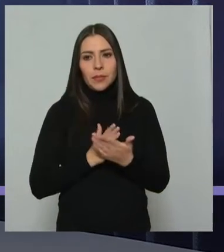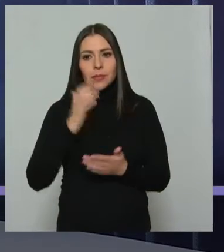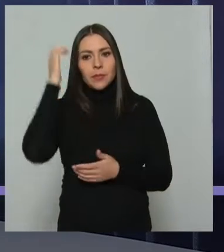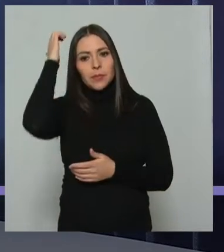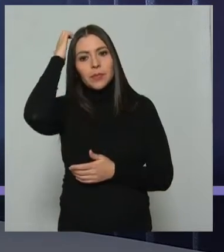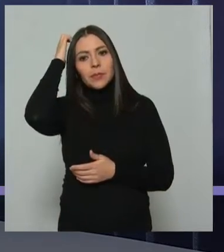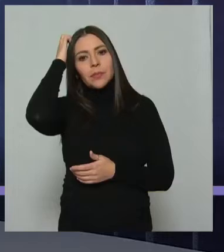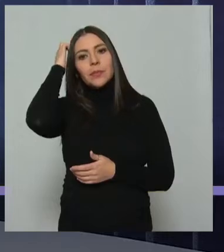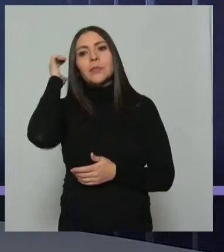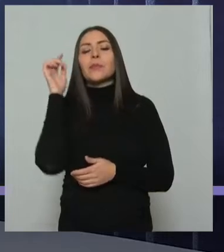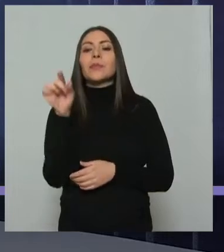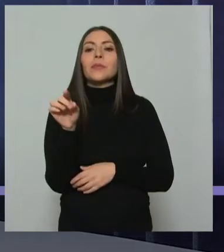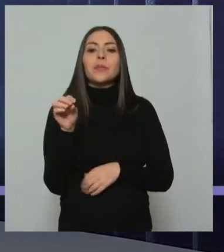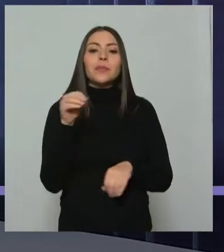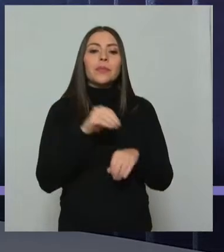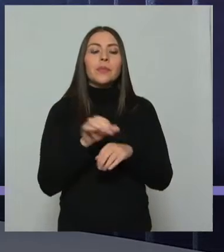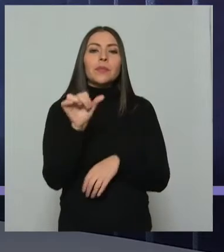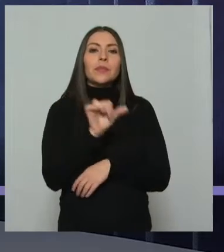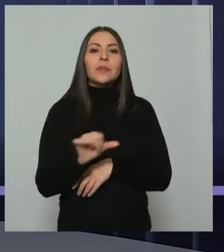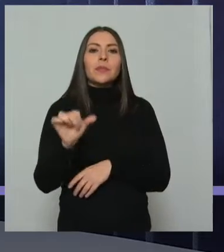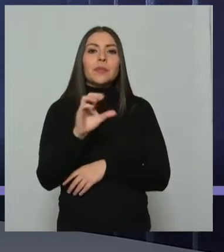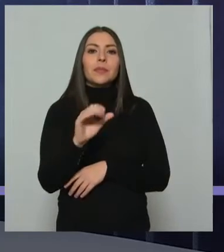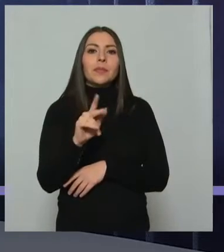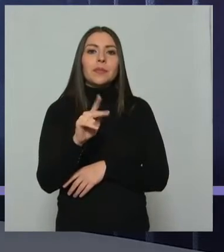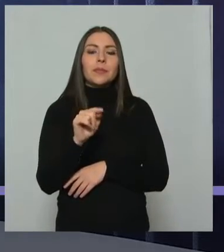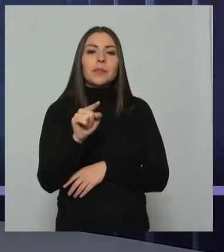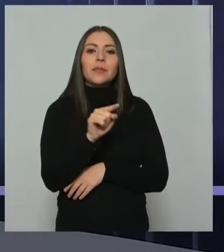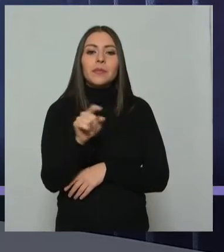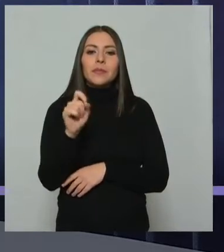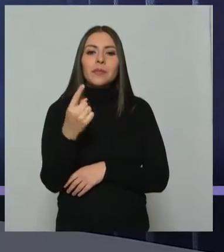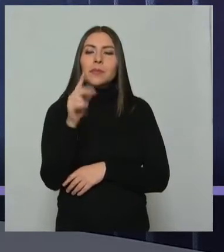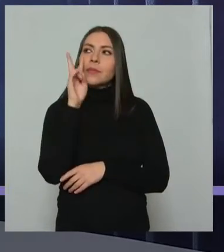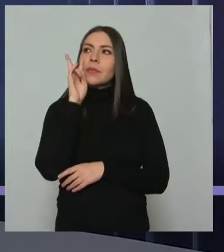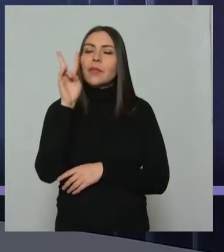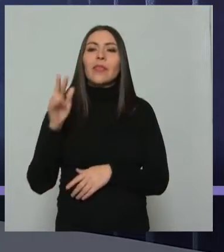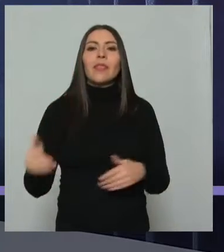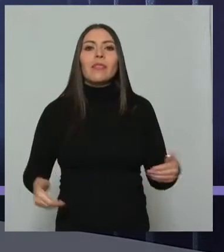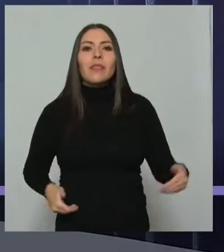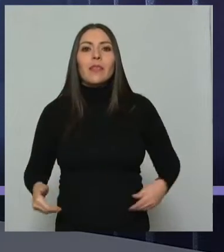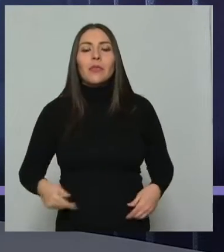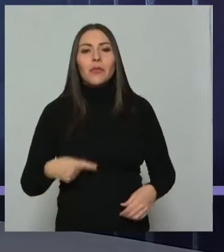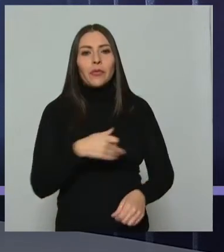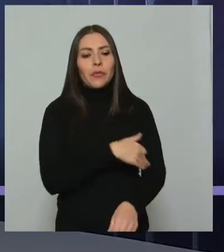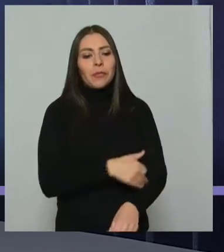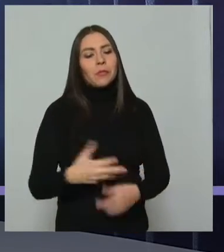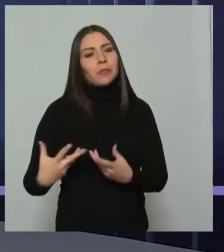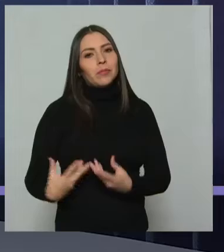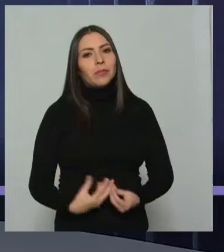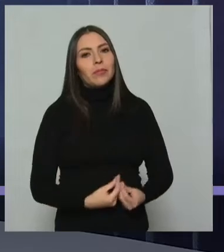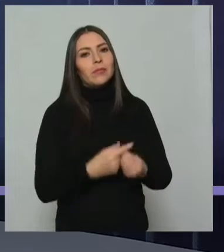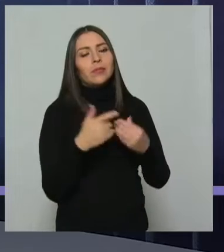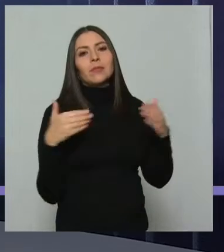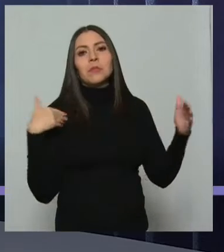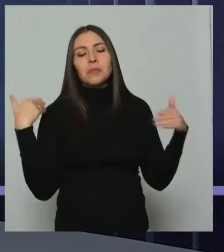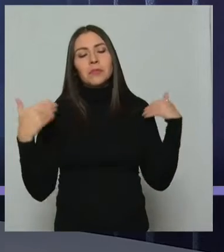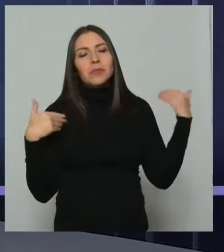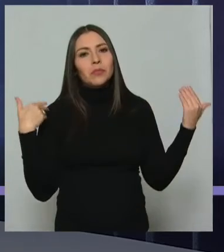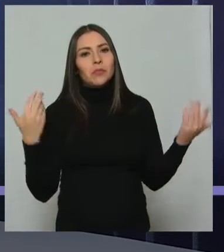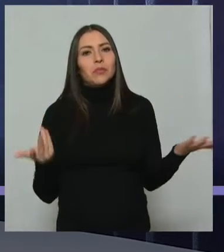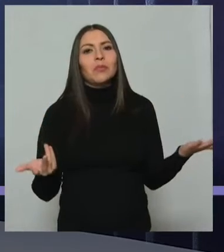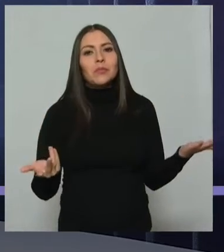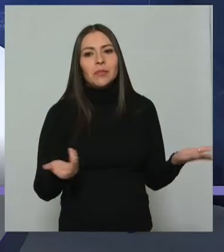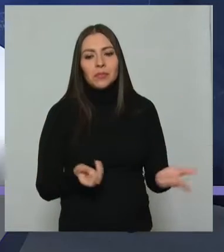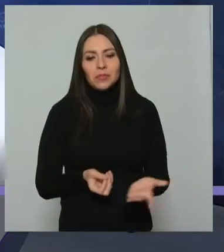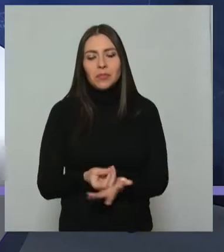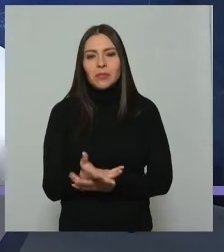están. @capital_21 y entre y váyase al teatro, váyase con la familia, disfrute, salga.